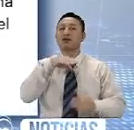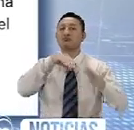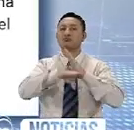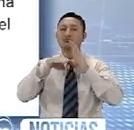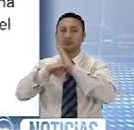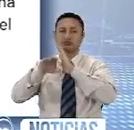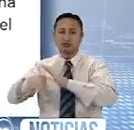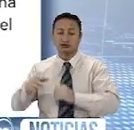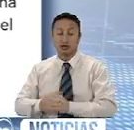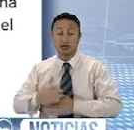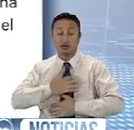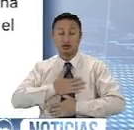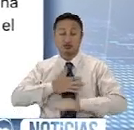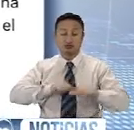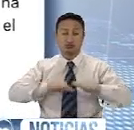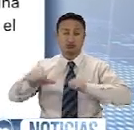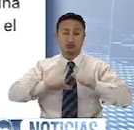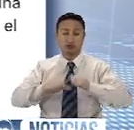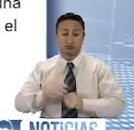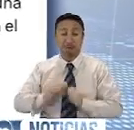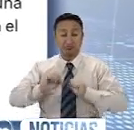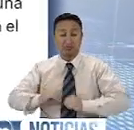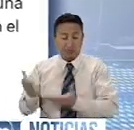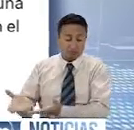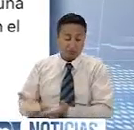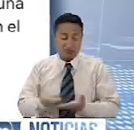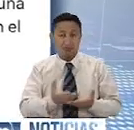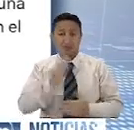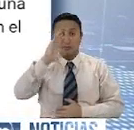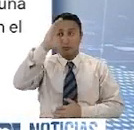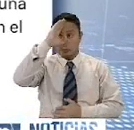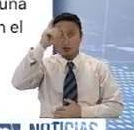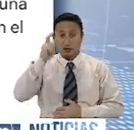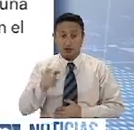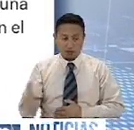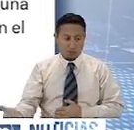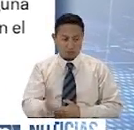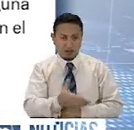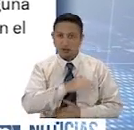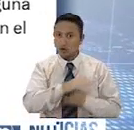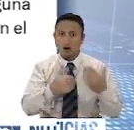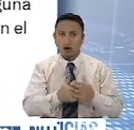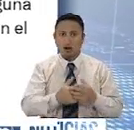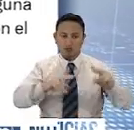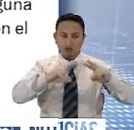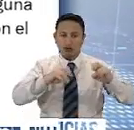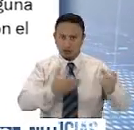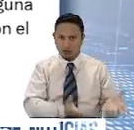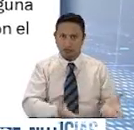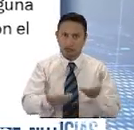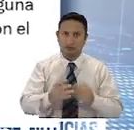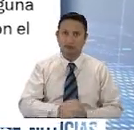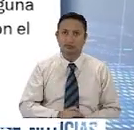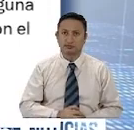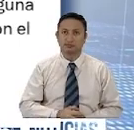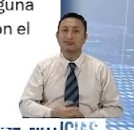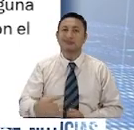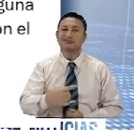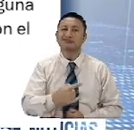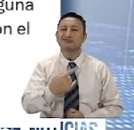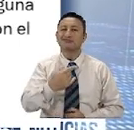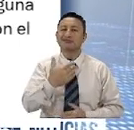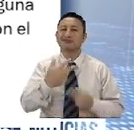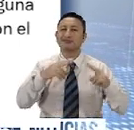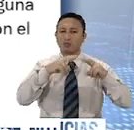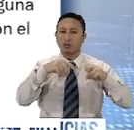su administración brindará a la policía y fiscalía todas las facilidades que estén a su alcance para las